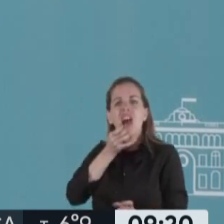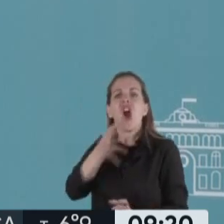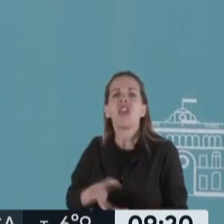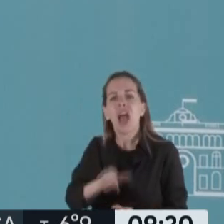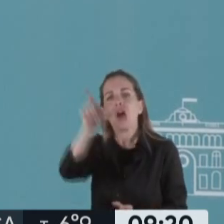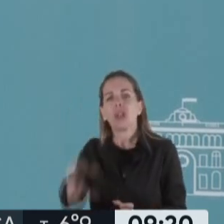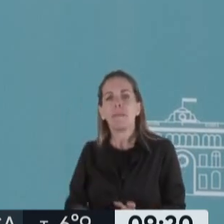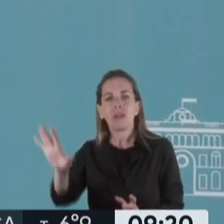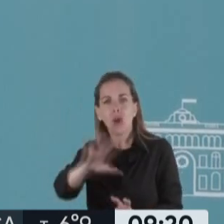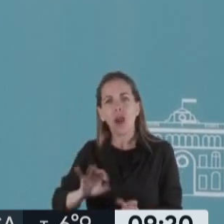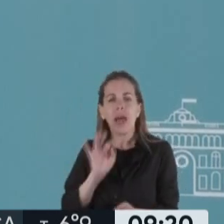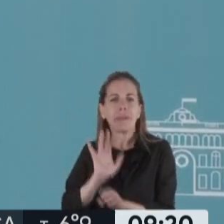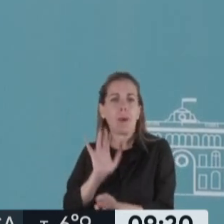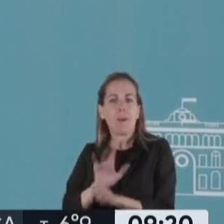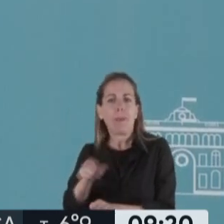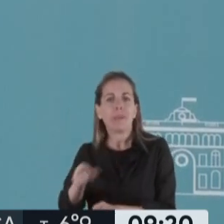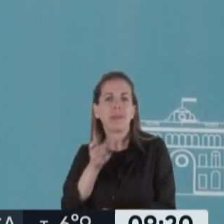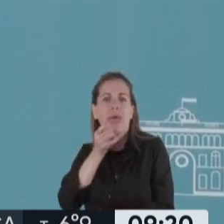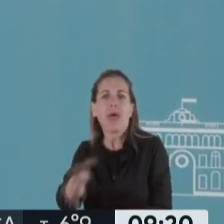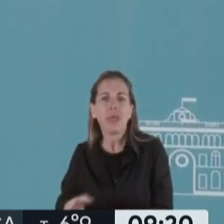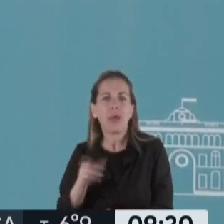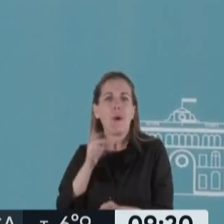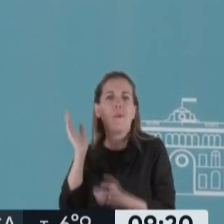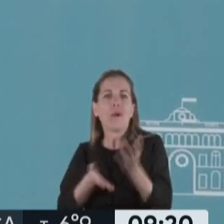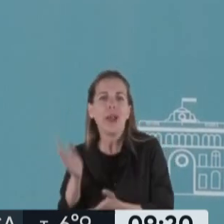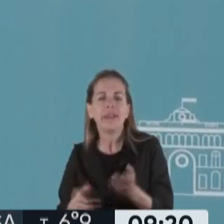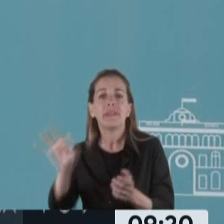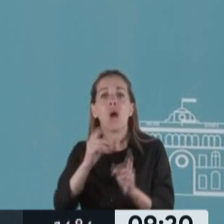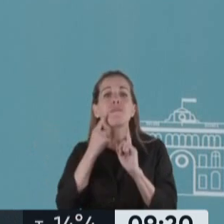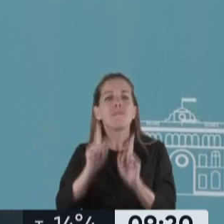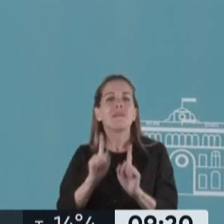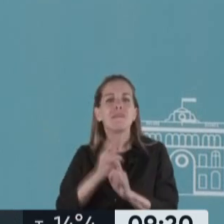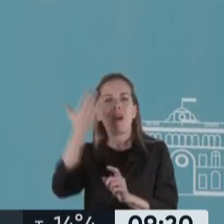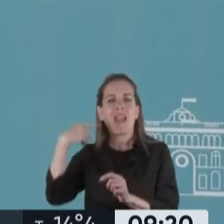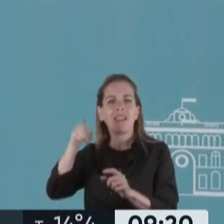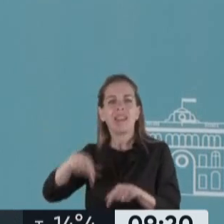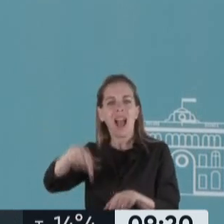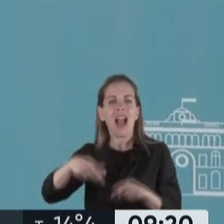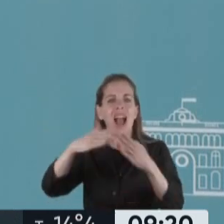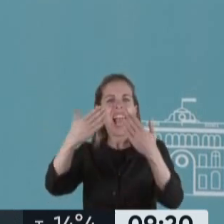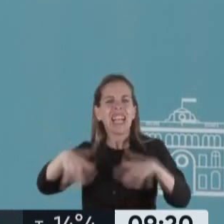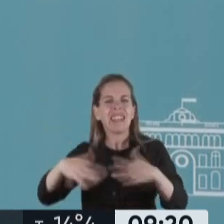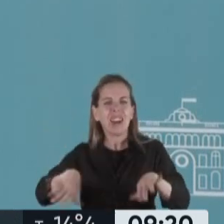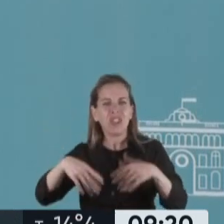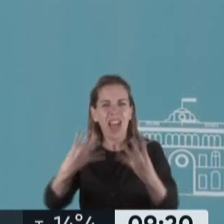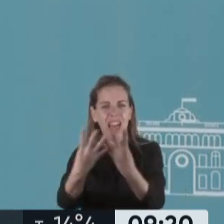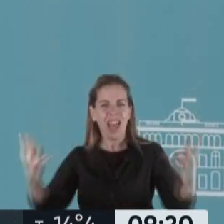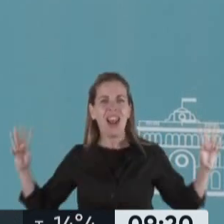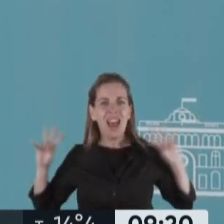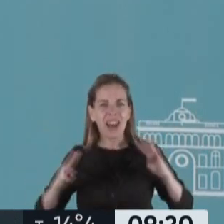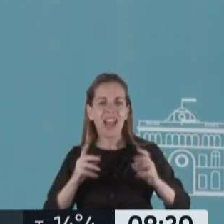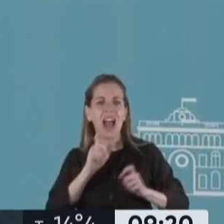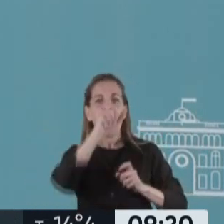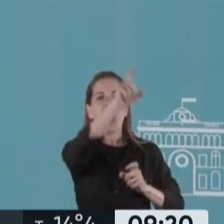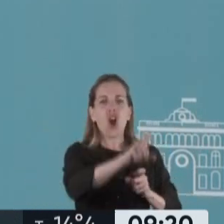cáncer de la sociedad, decir que se tiene que terminar, colgar morsos mortuorias con nombres en la casa de gobierno,